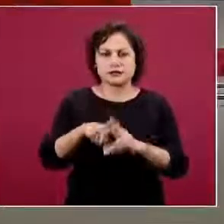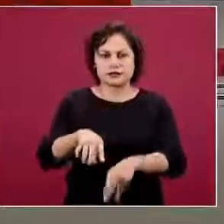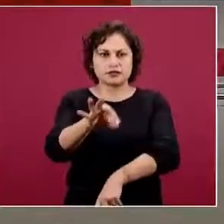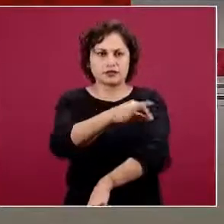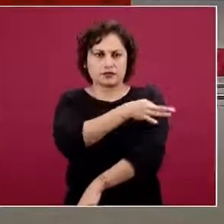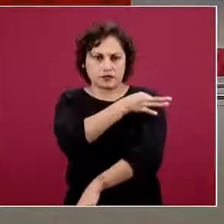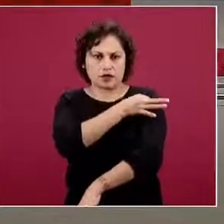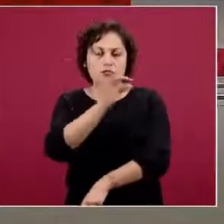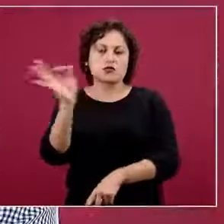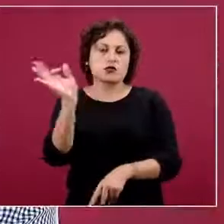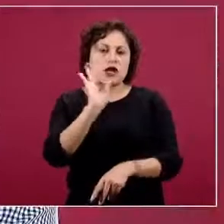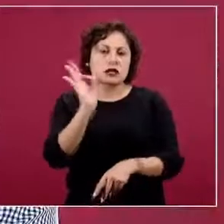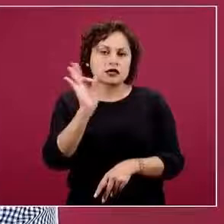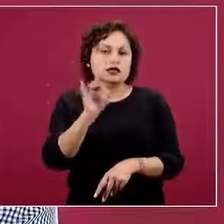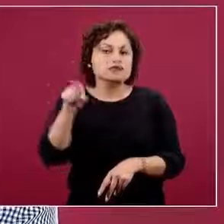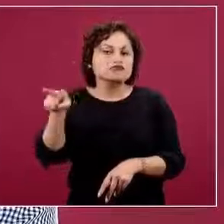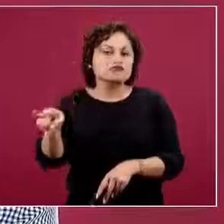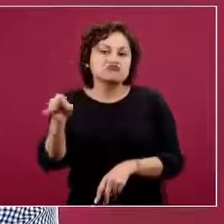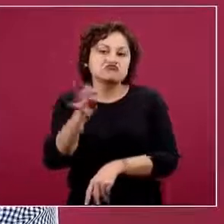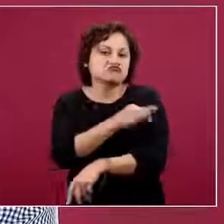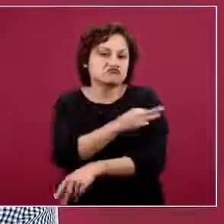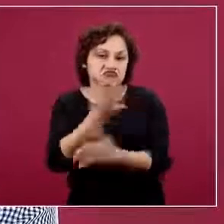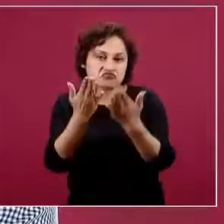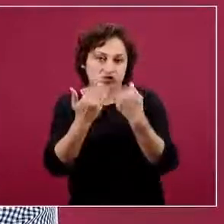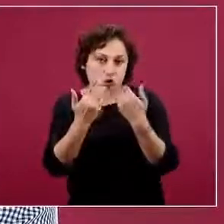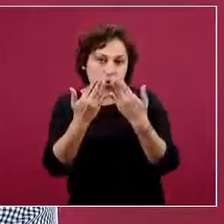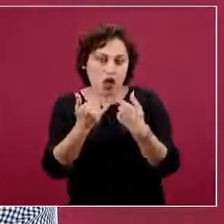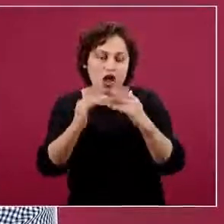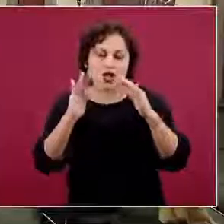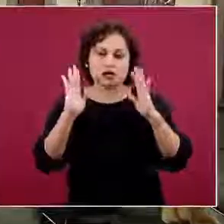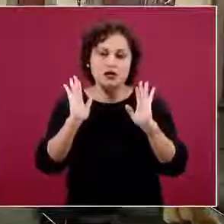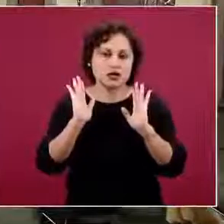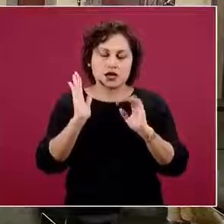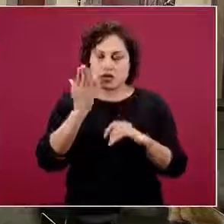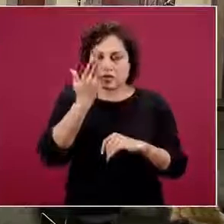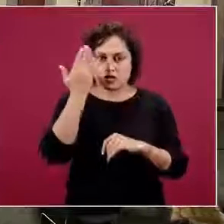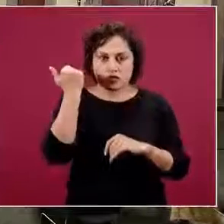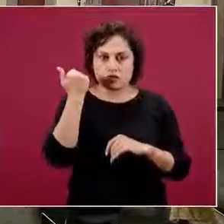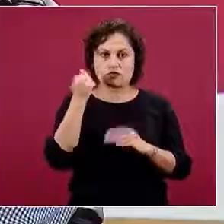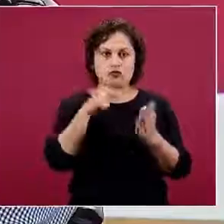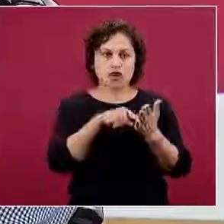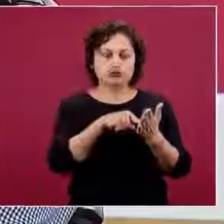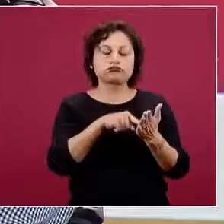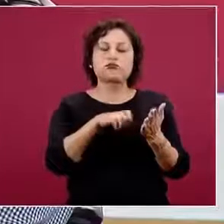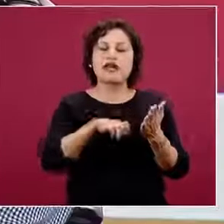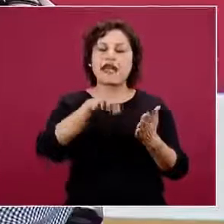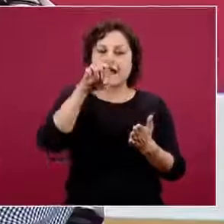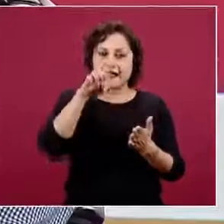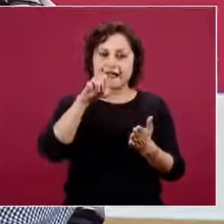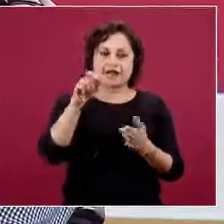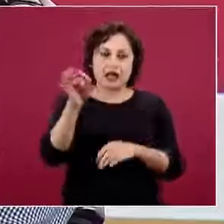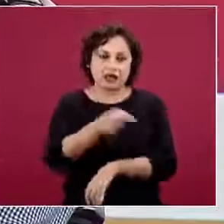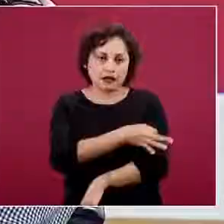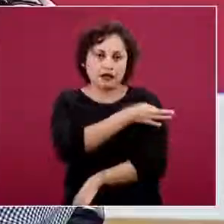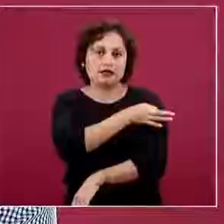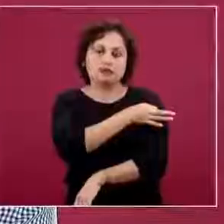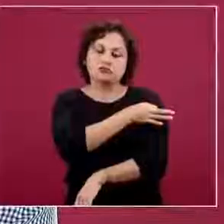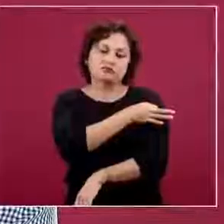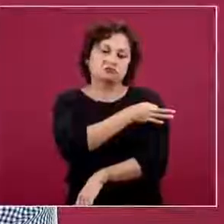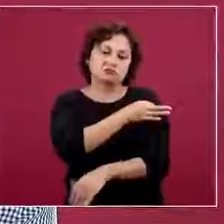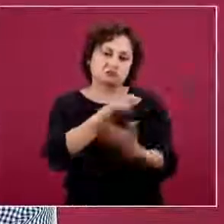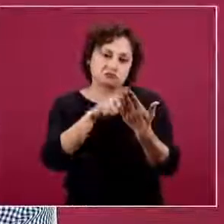Pudiera ser que no lo tuviera, no estaba al menos en el grupo de edad como para poder haberla